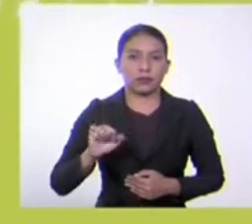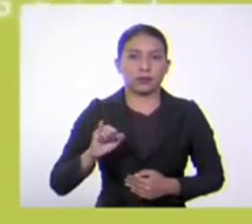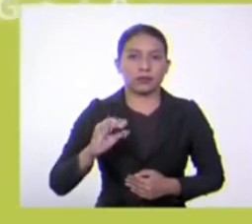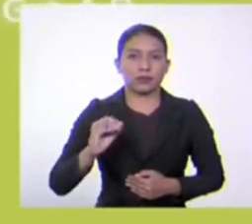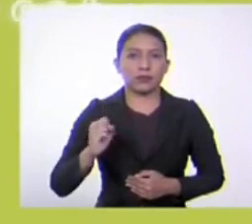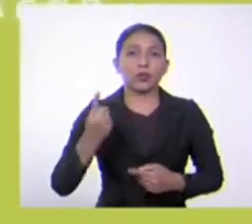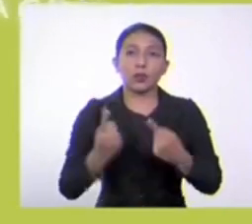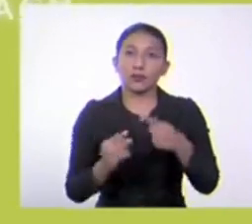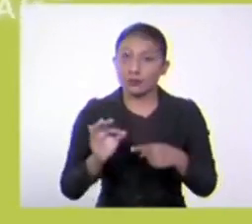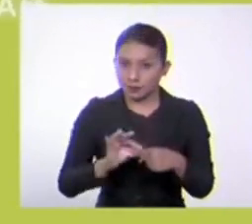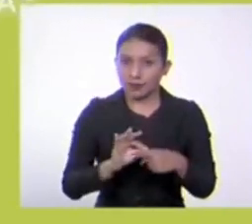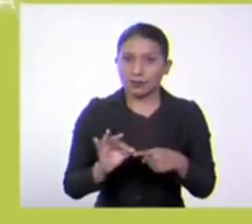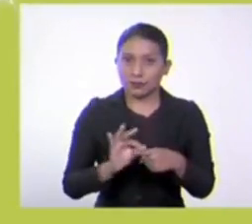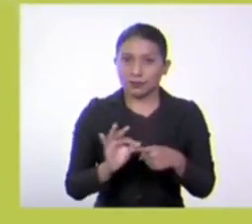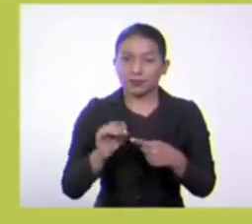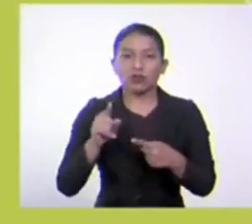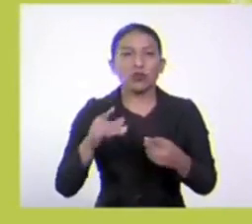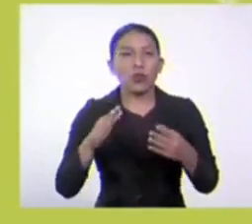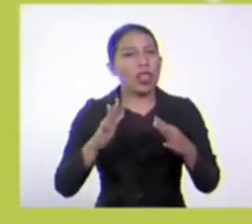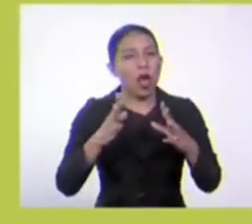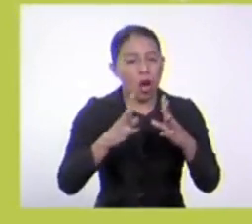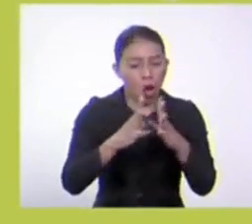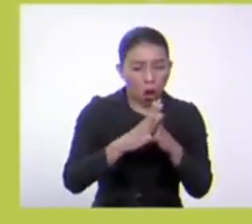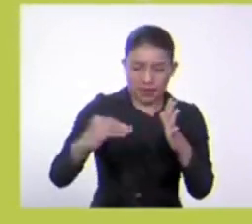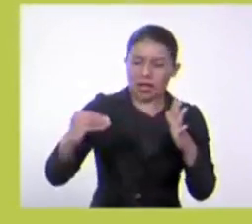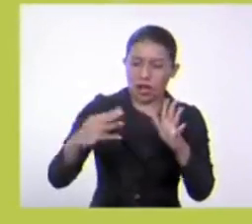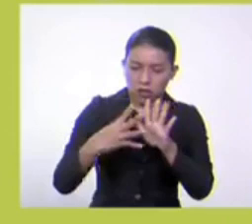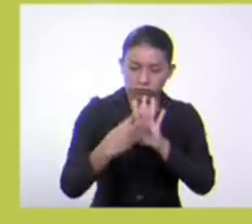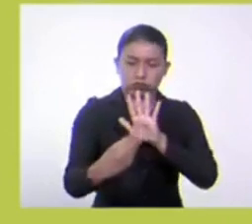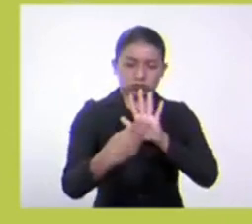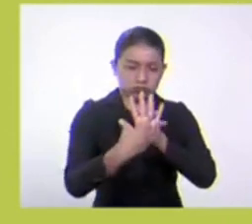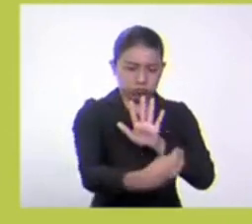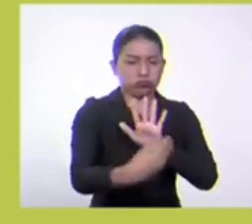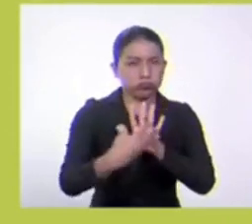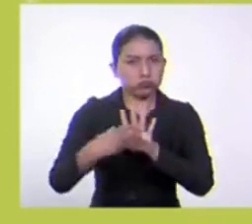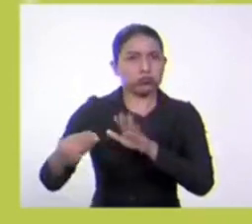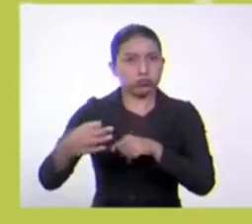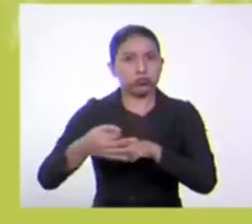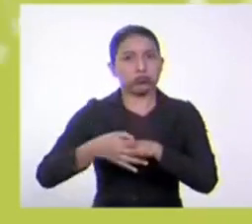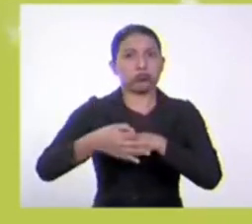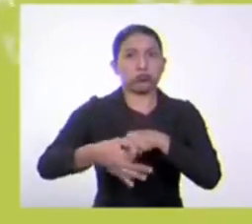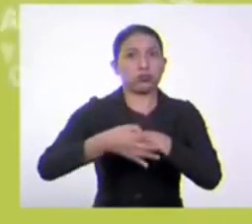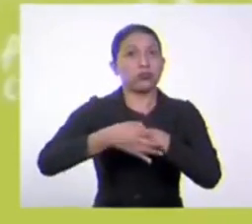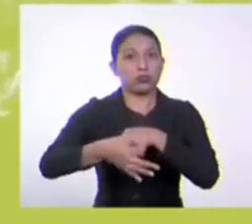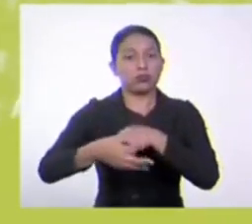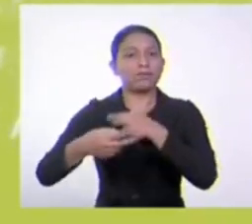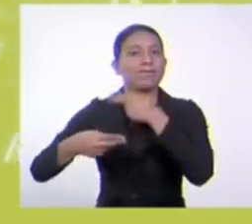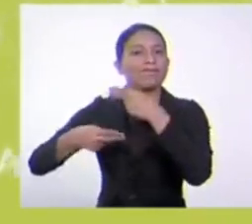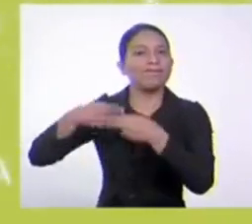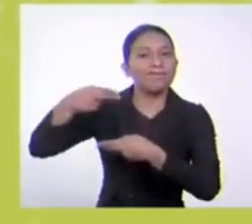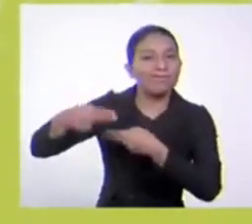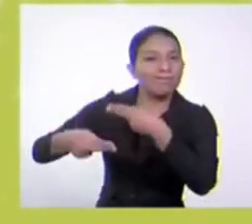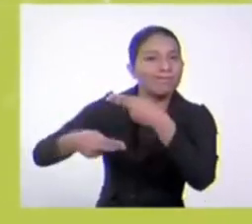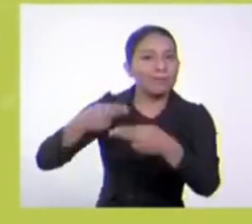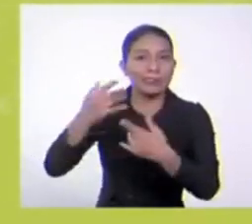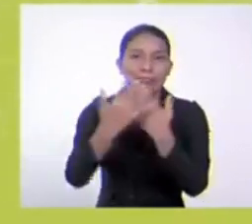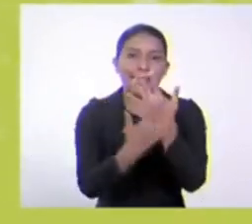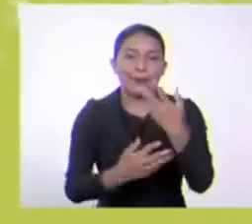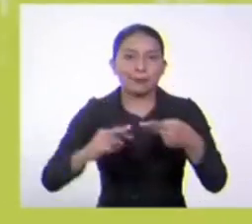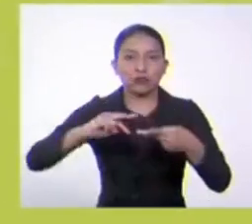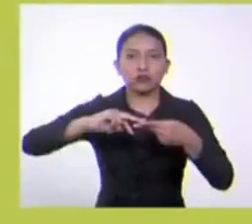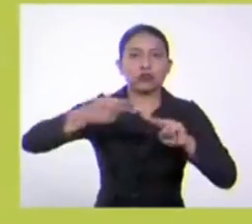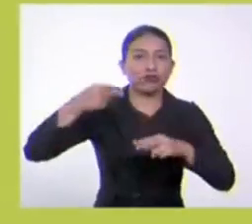de ellos es la replicación celular y la transferencia de la herencia genética de una